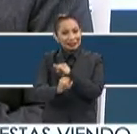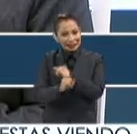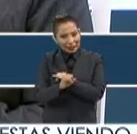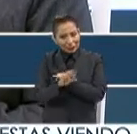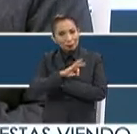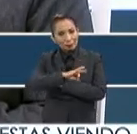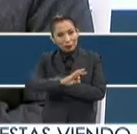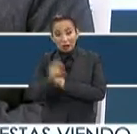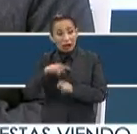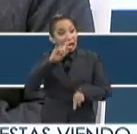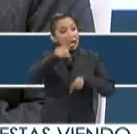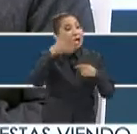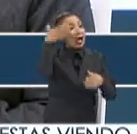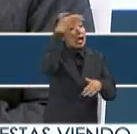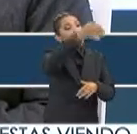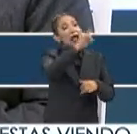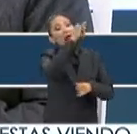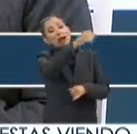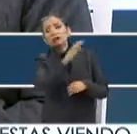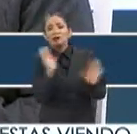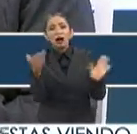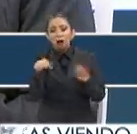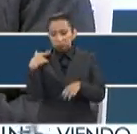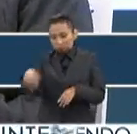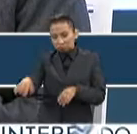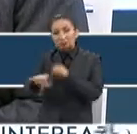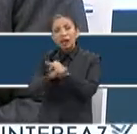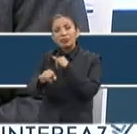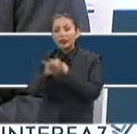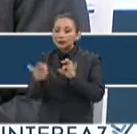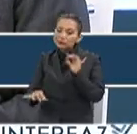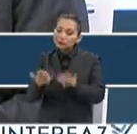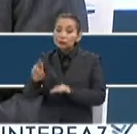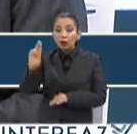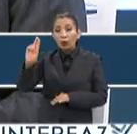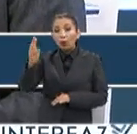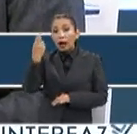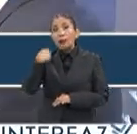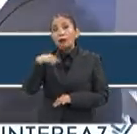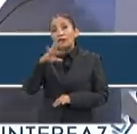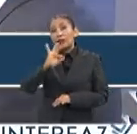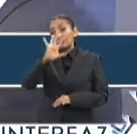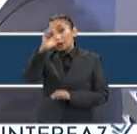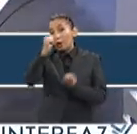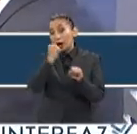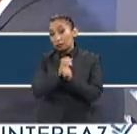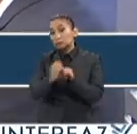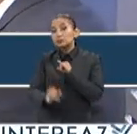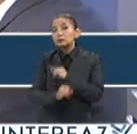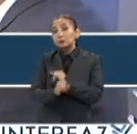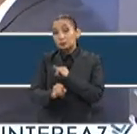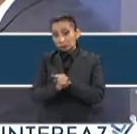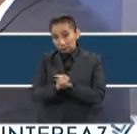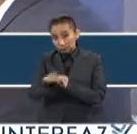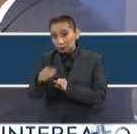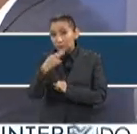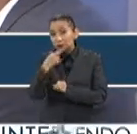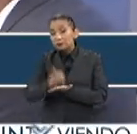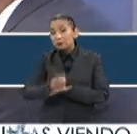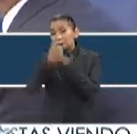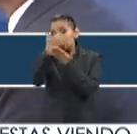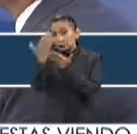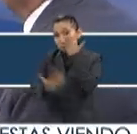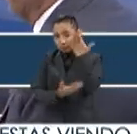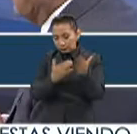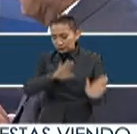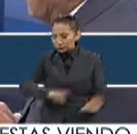educación a distancia en realidad está presente en la UNAM desde hace más de 45 años. Ahora, el